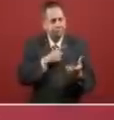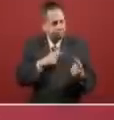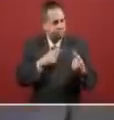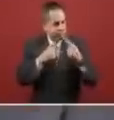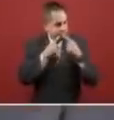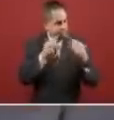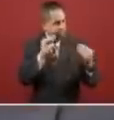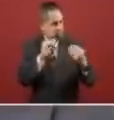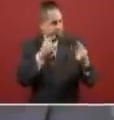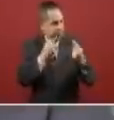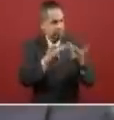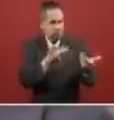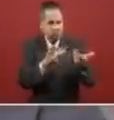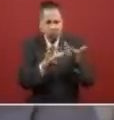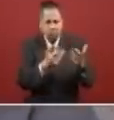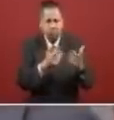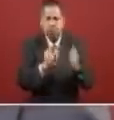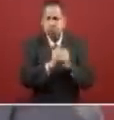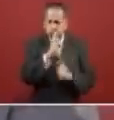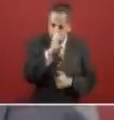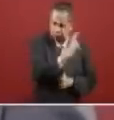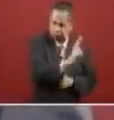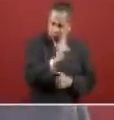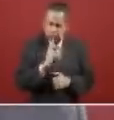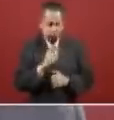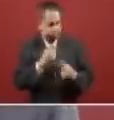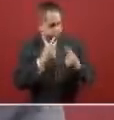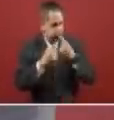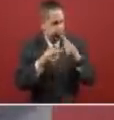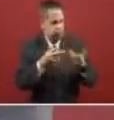ver esto con respeto debate entonces